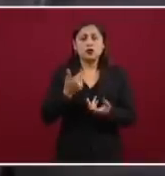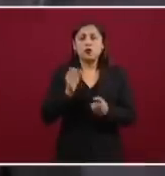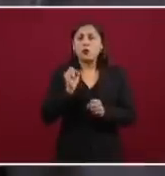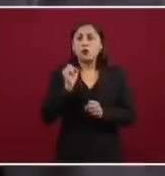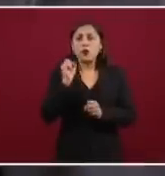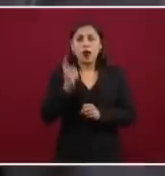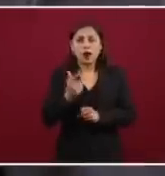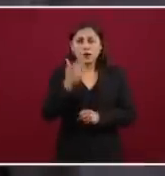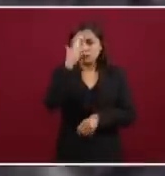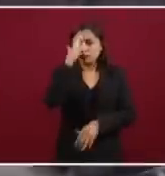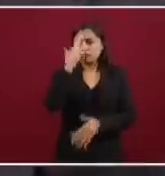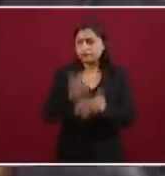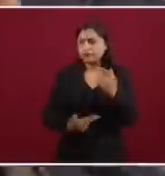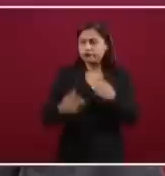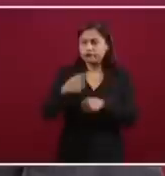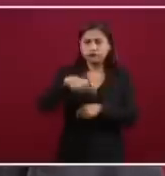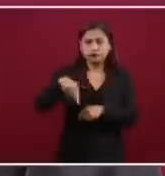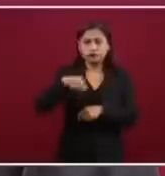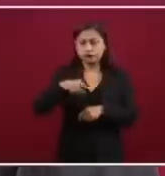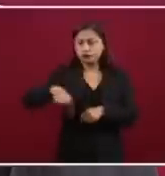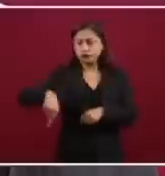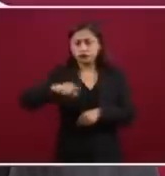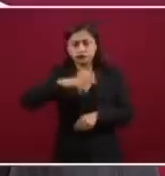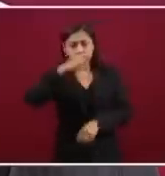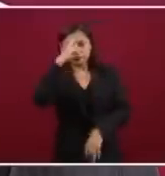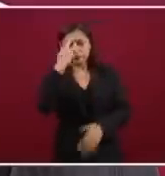al gobernador, sea del partido que sea,